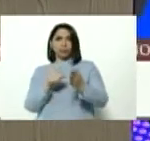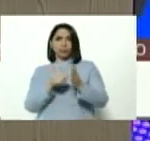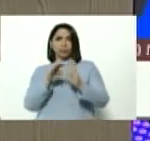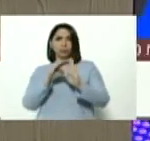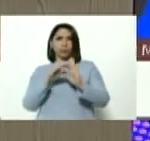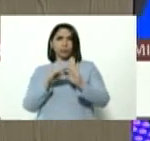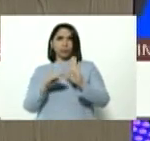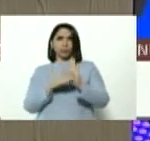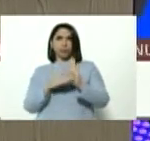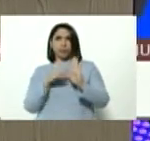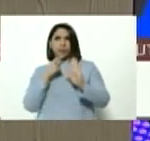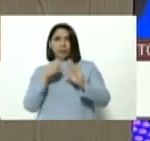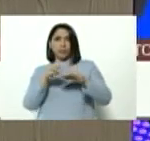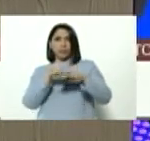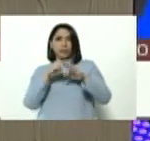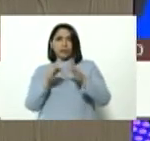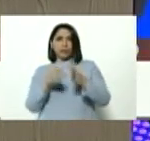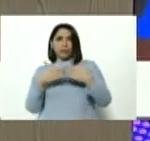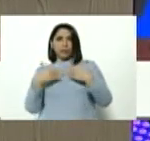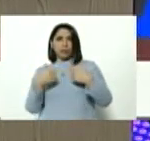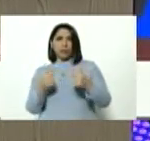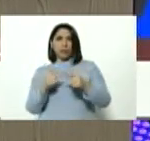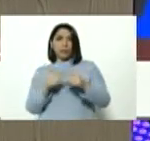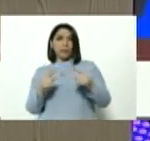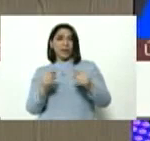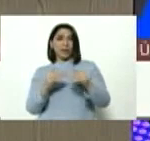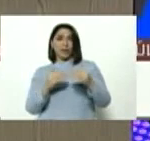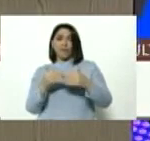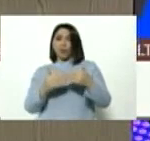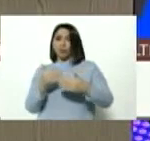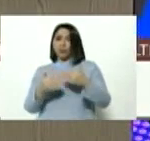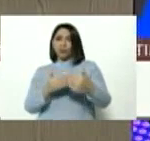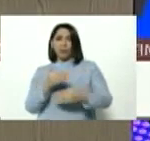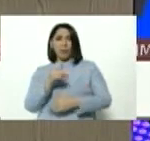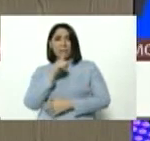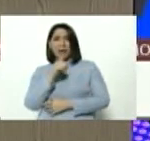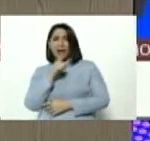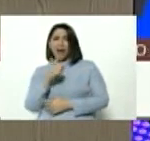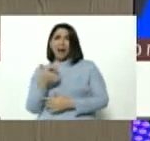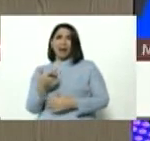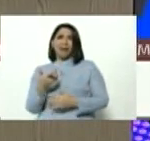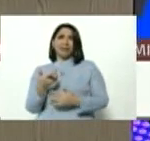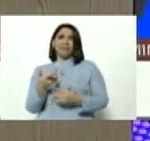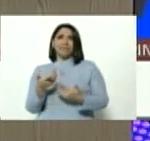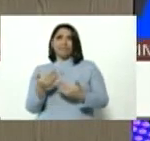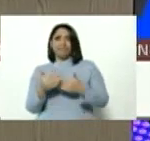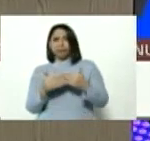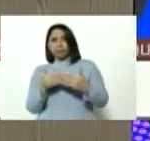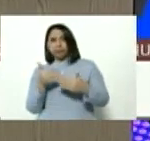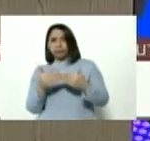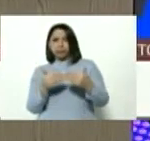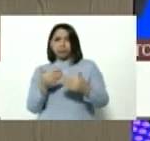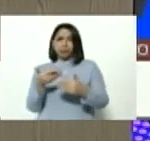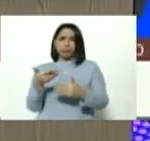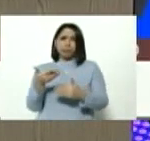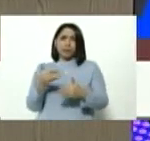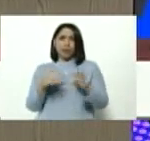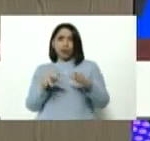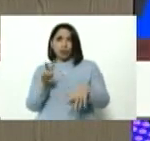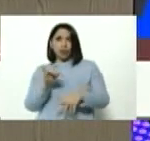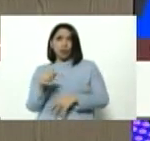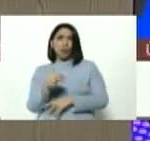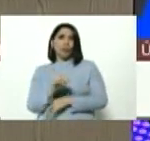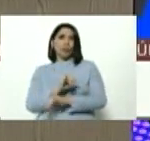Ministerio de Salud. La evolución no fue buena, fue una evolución tórpida. Ya el 12 de junio teníamos, a pesar de que